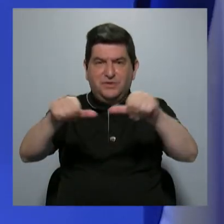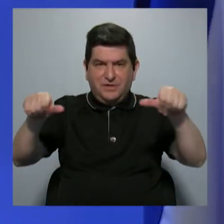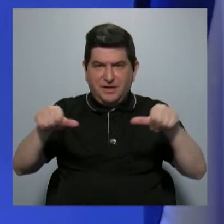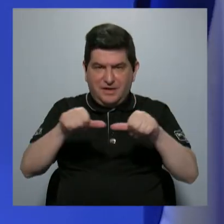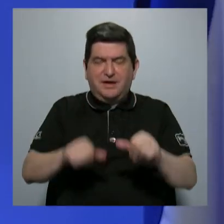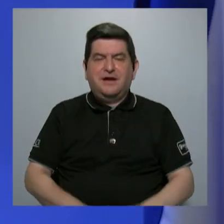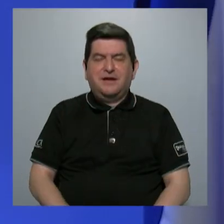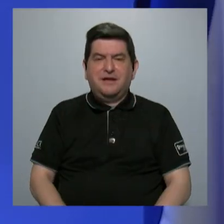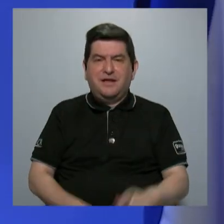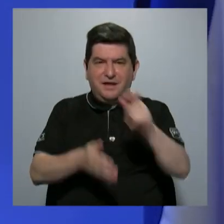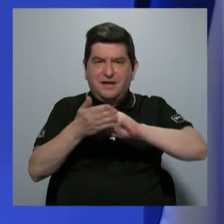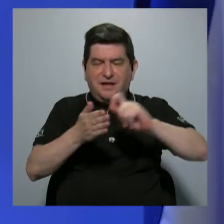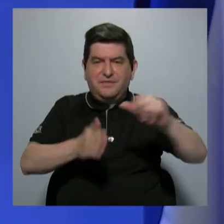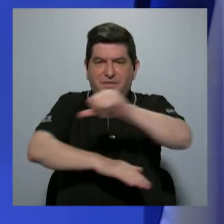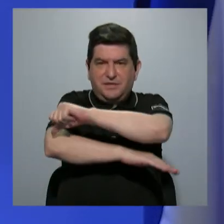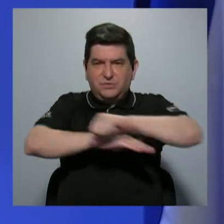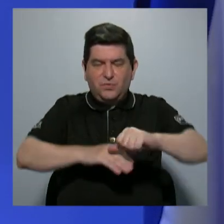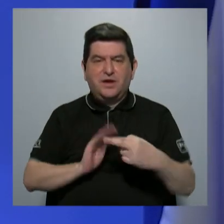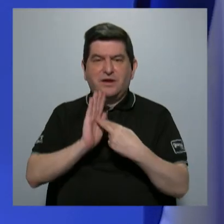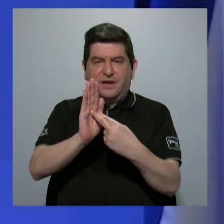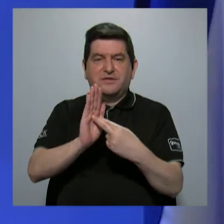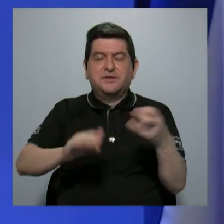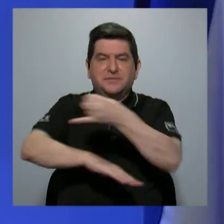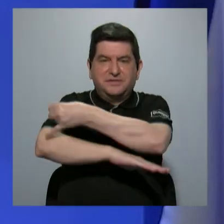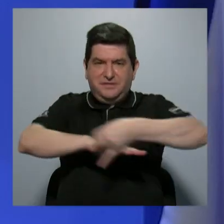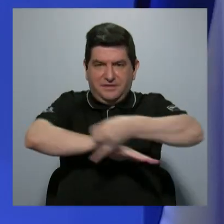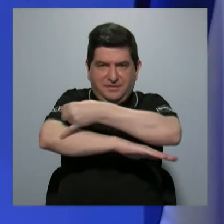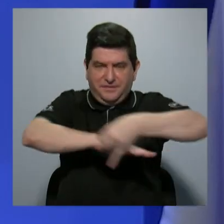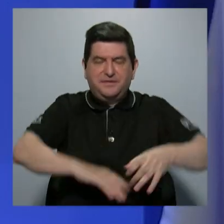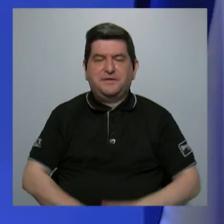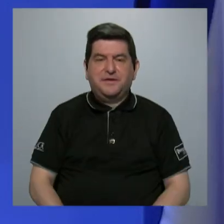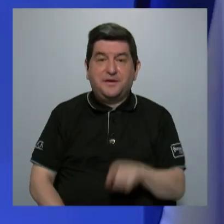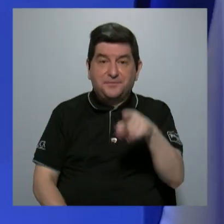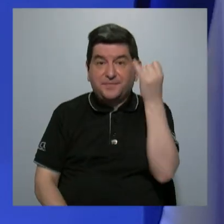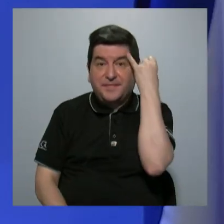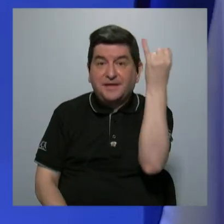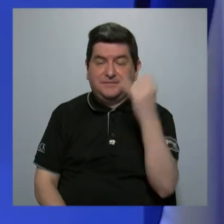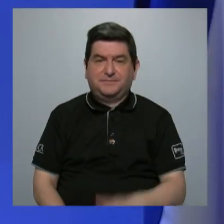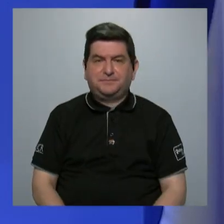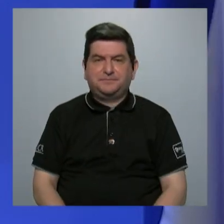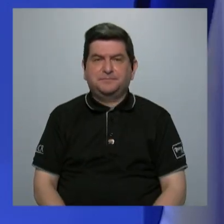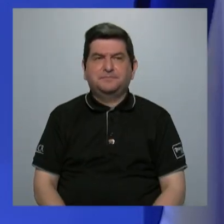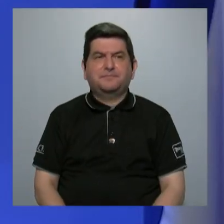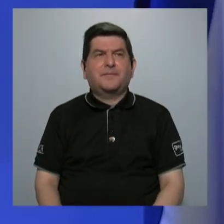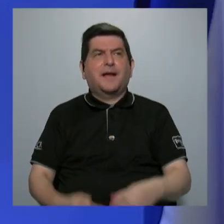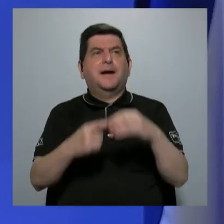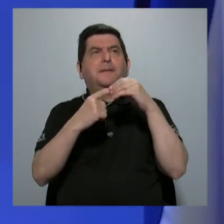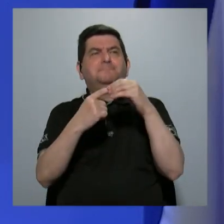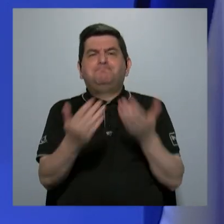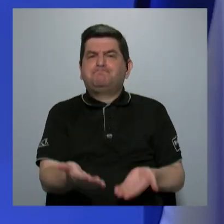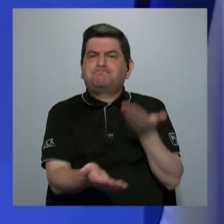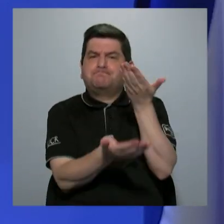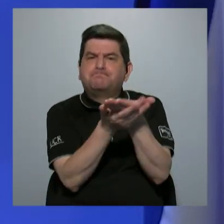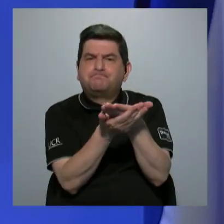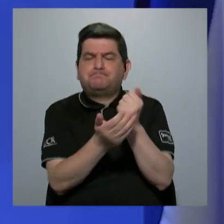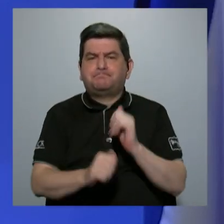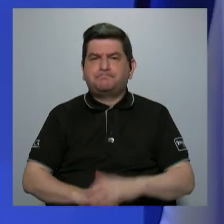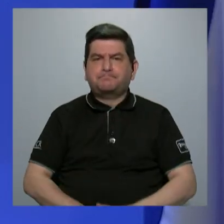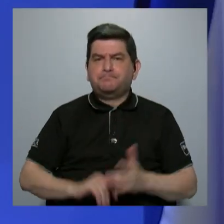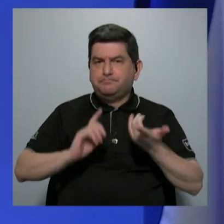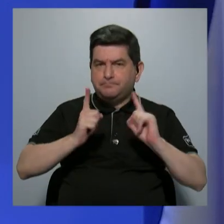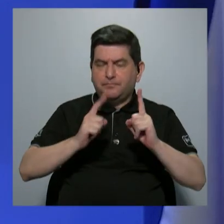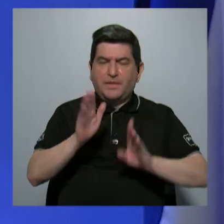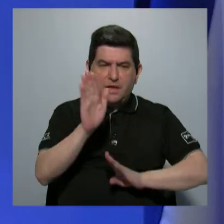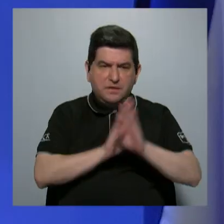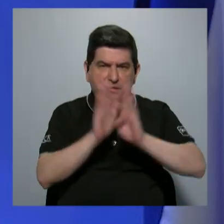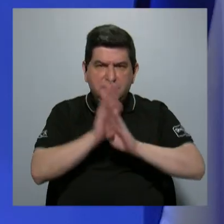de Arquitectura representando al área de ingeniería. Y en ese sentido creo que mi principal propuesta sería